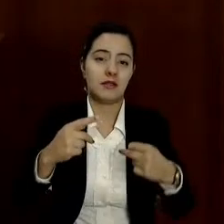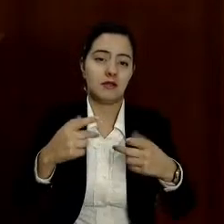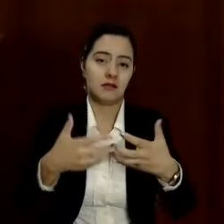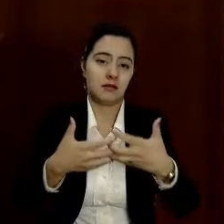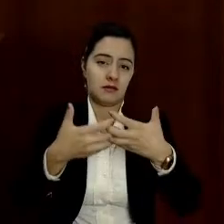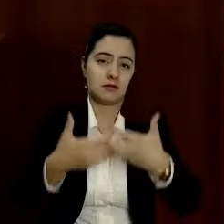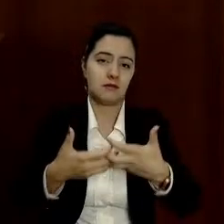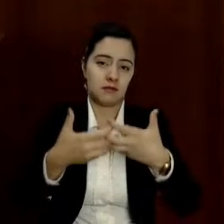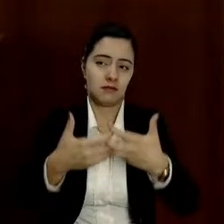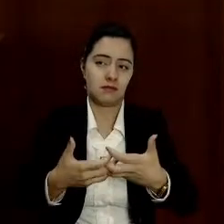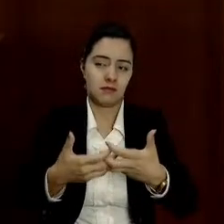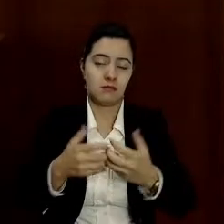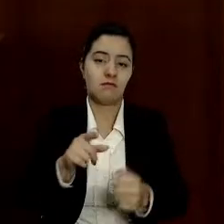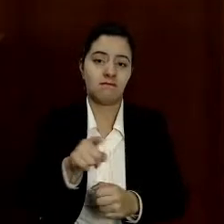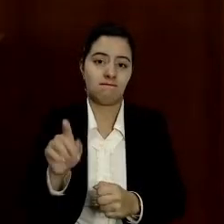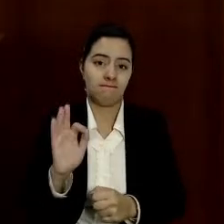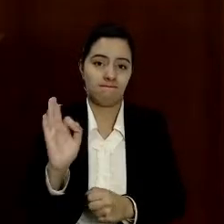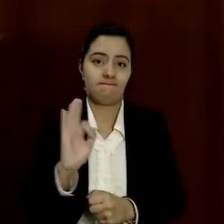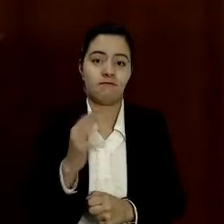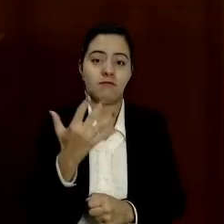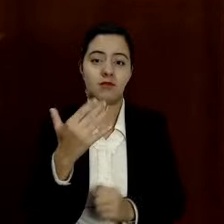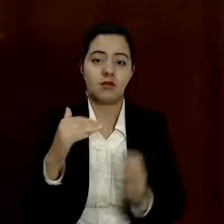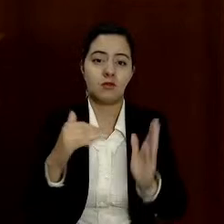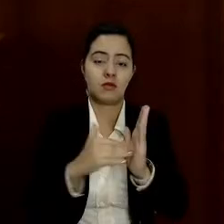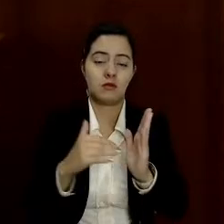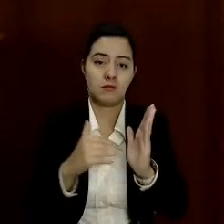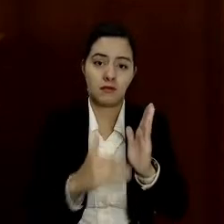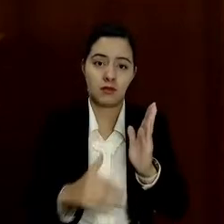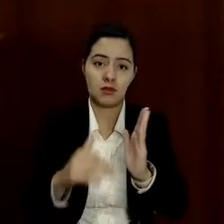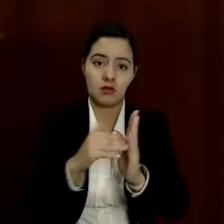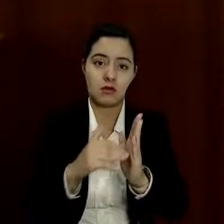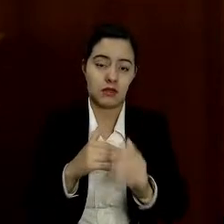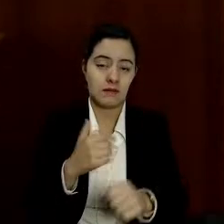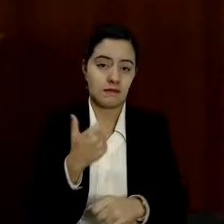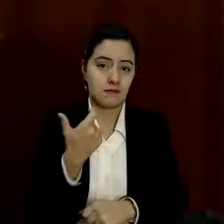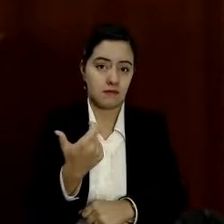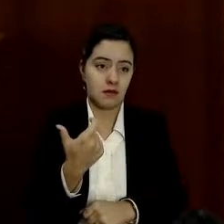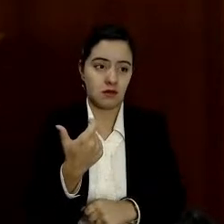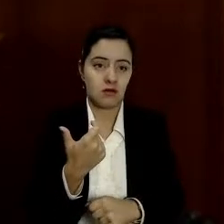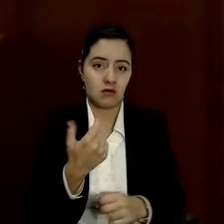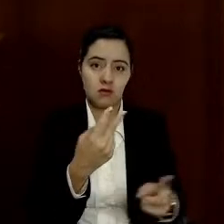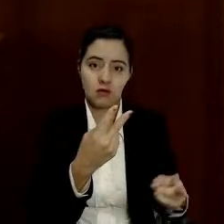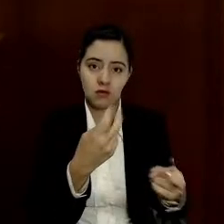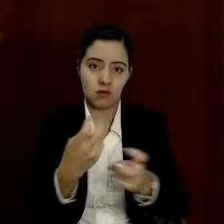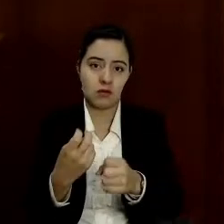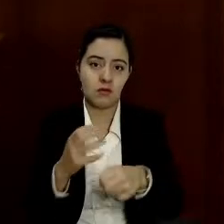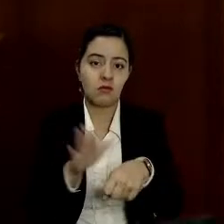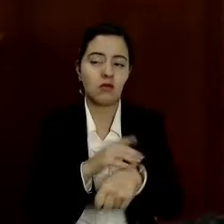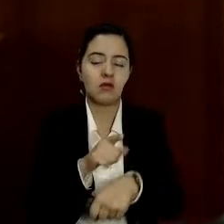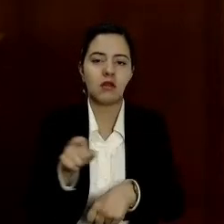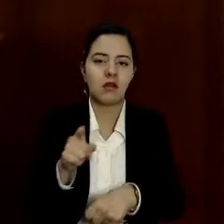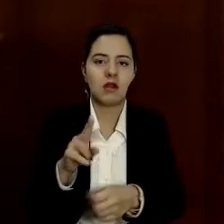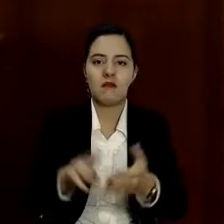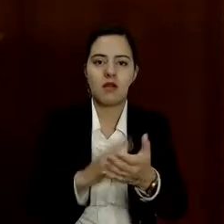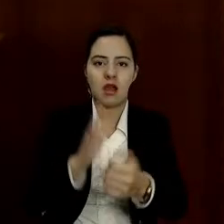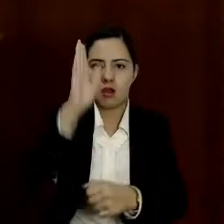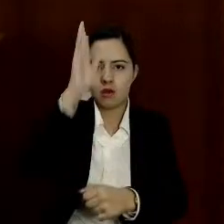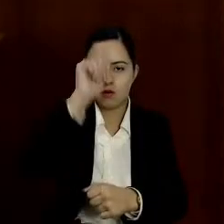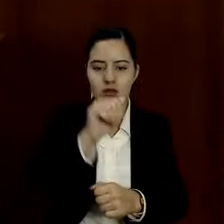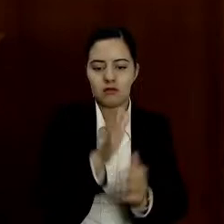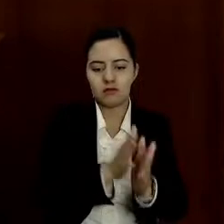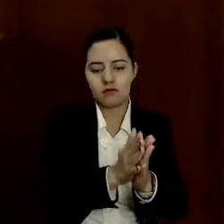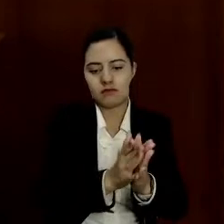podrían rondar los 5,000 millones de pesos, ya que la firma de contratos se prolongó hasta el